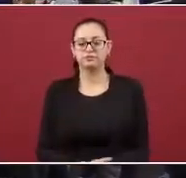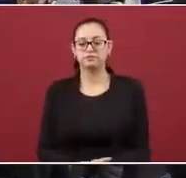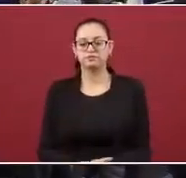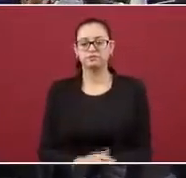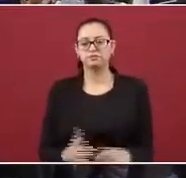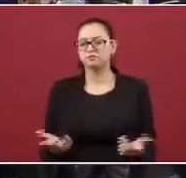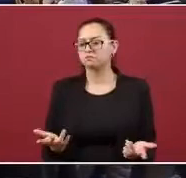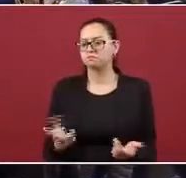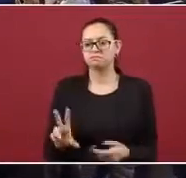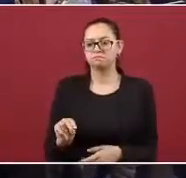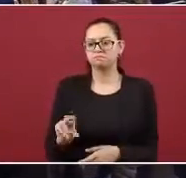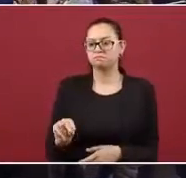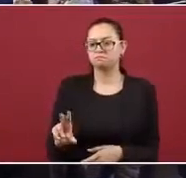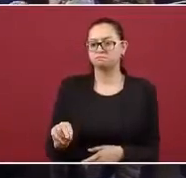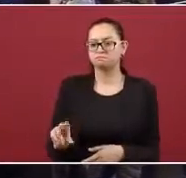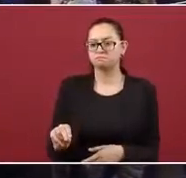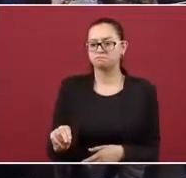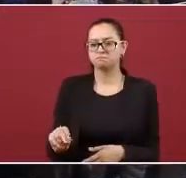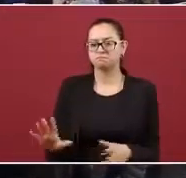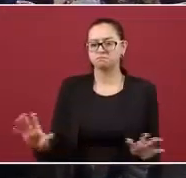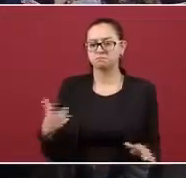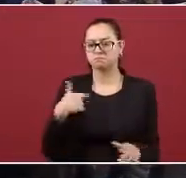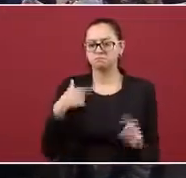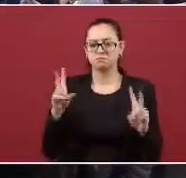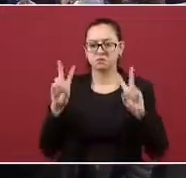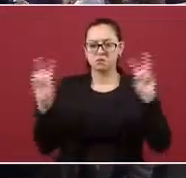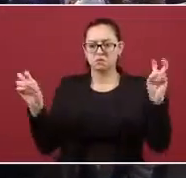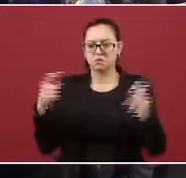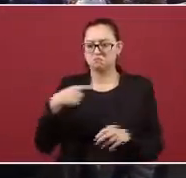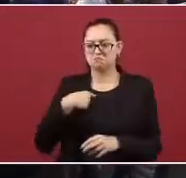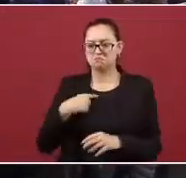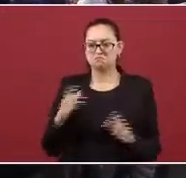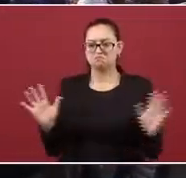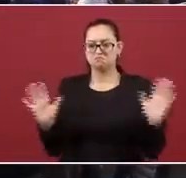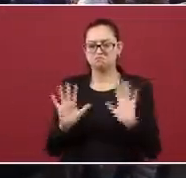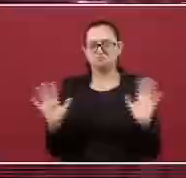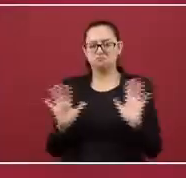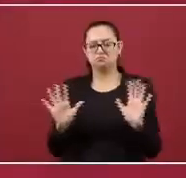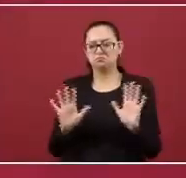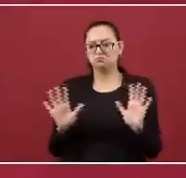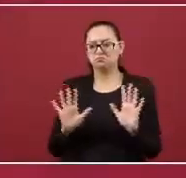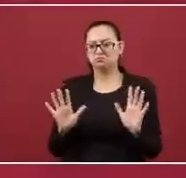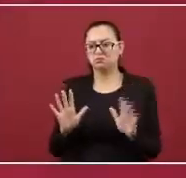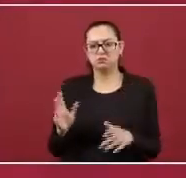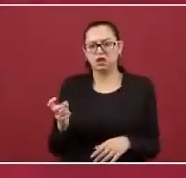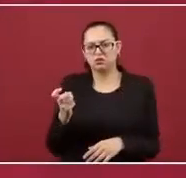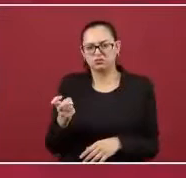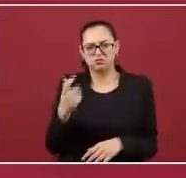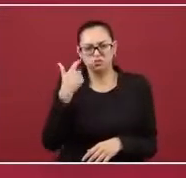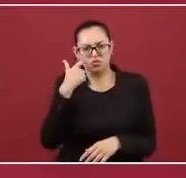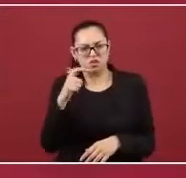No, o sea, yo no traté ese tema. Cuando él planteó eso, le dije, no, yo no quiero eso.